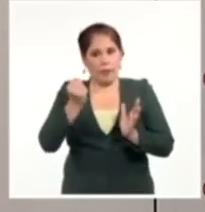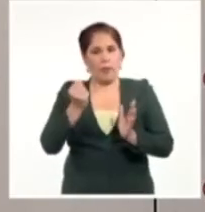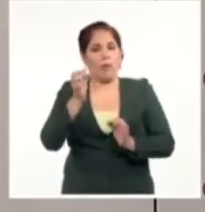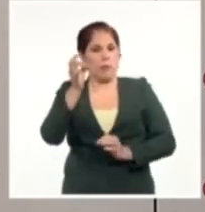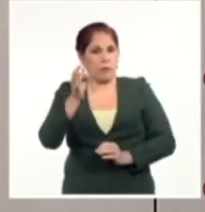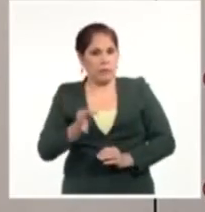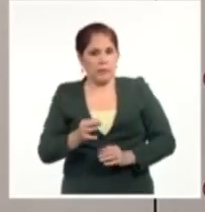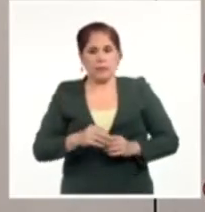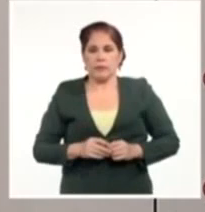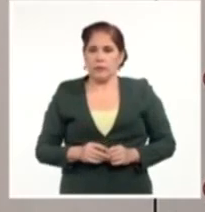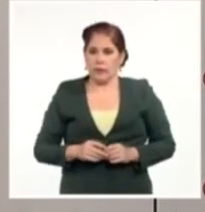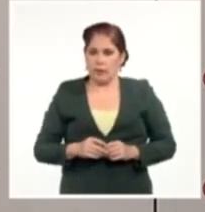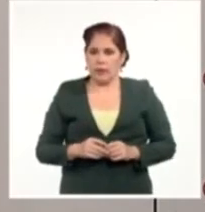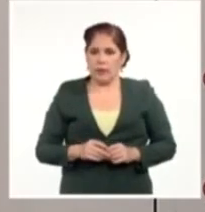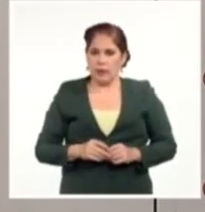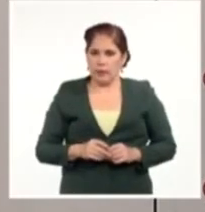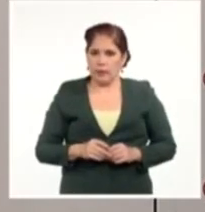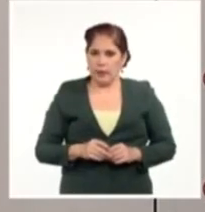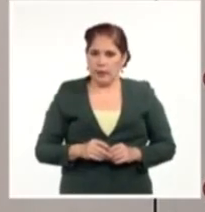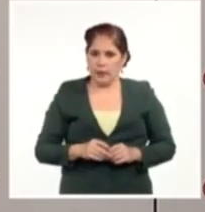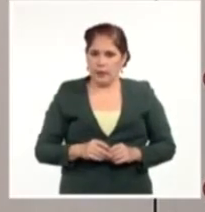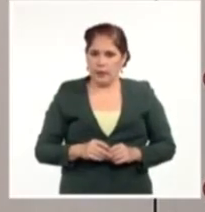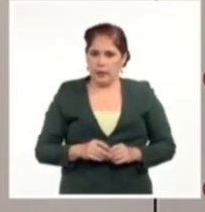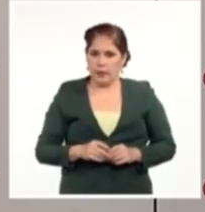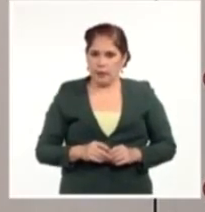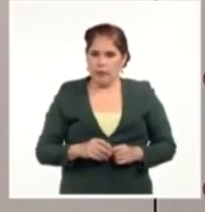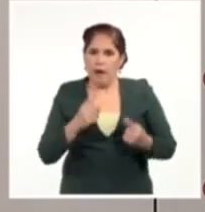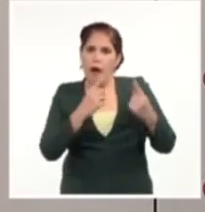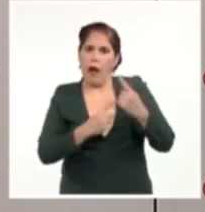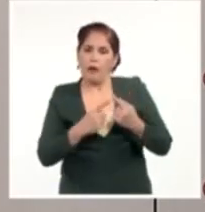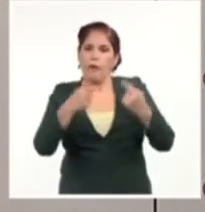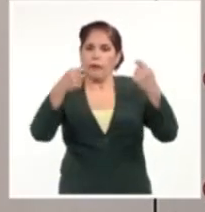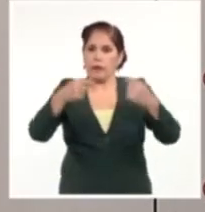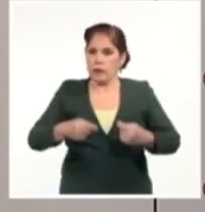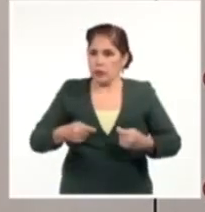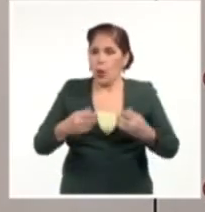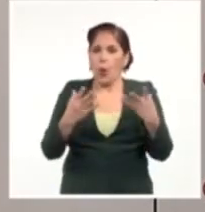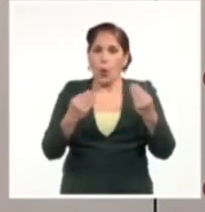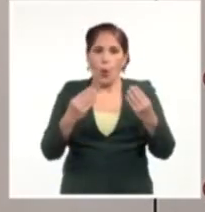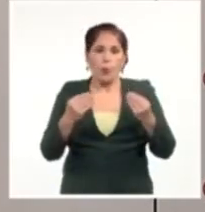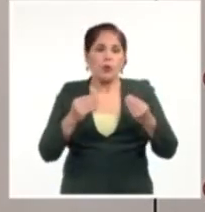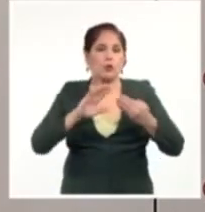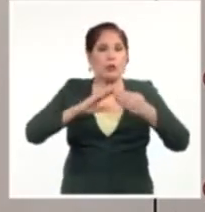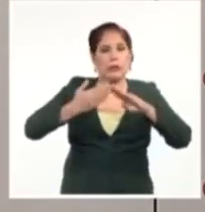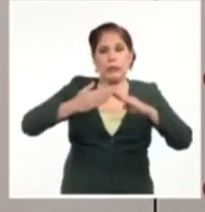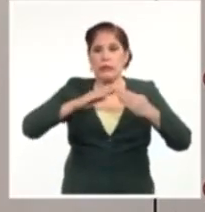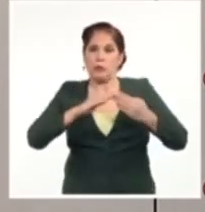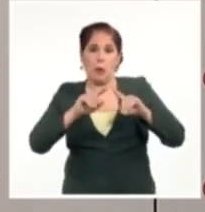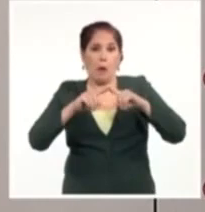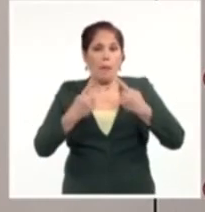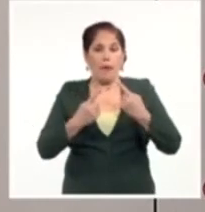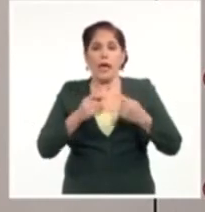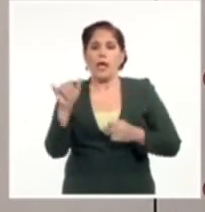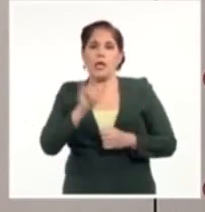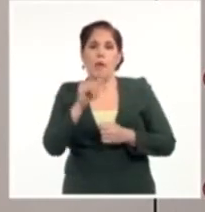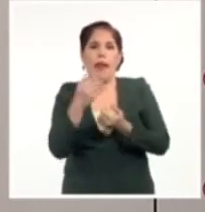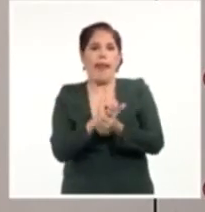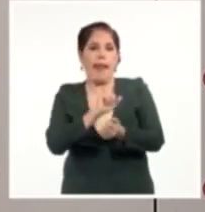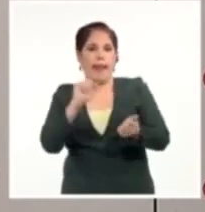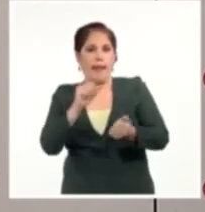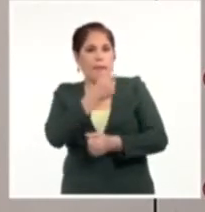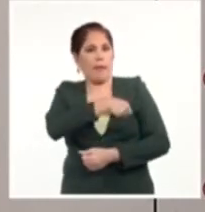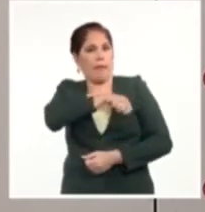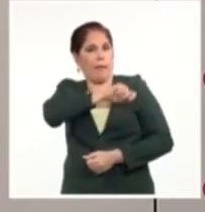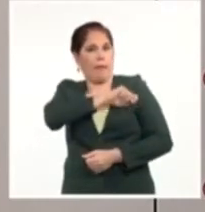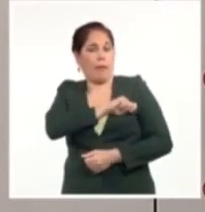extensiones. Generalmente en cualquier lugar del mundo este tipo de decisión genera muchísima polémica porque implica que las libertades civiles se